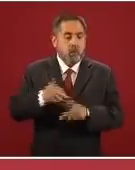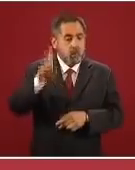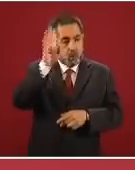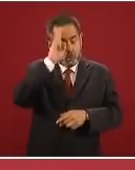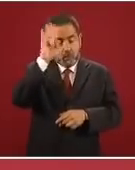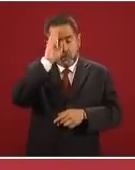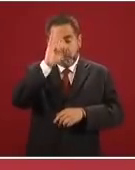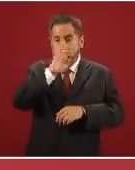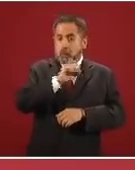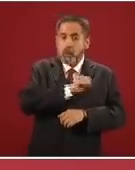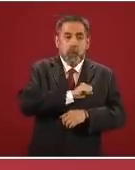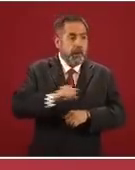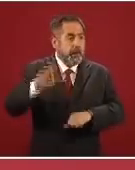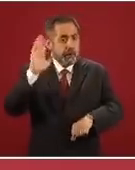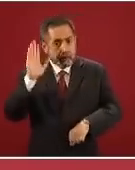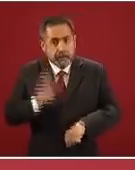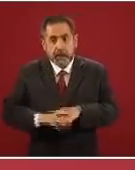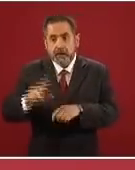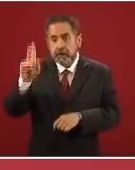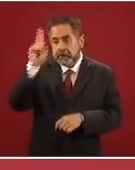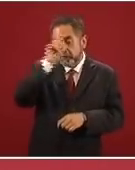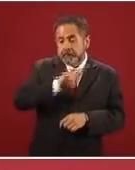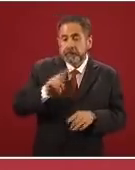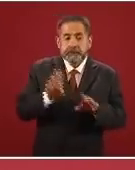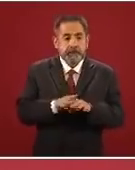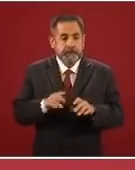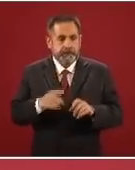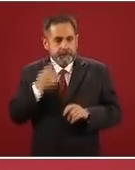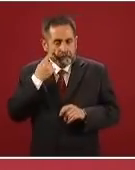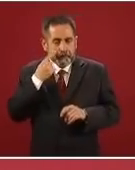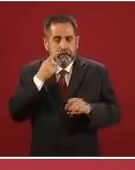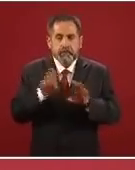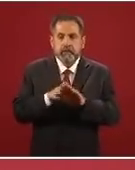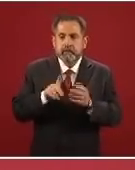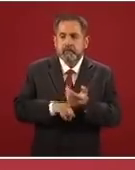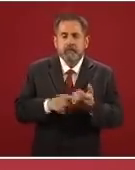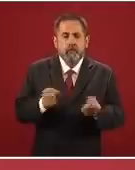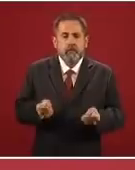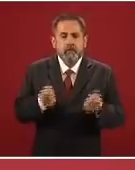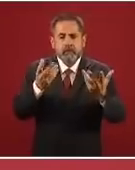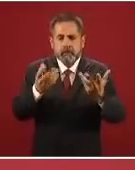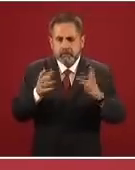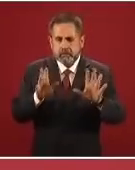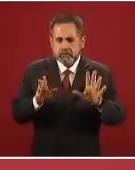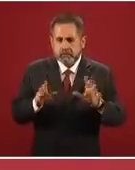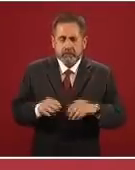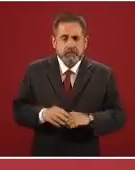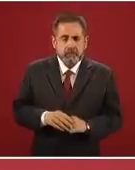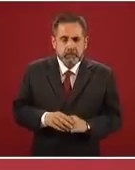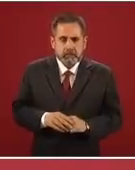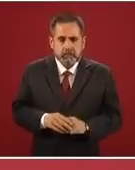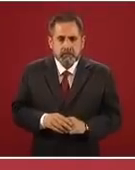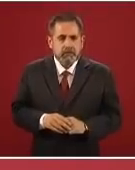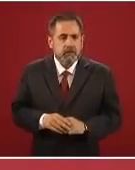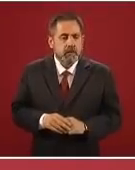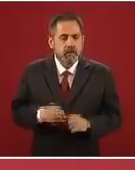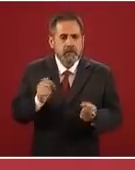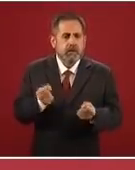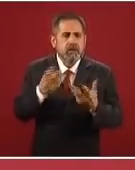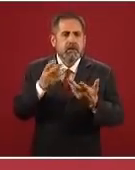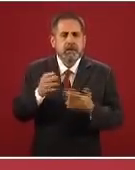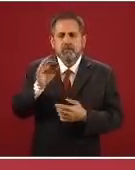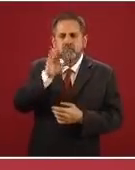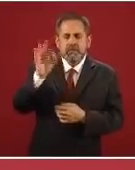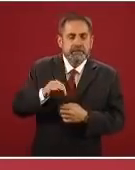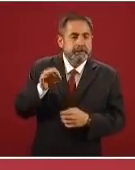una manera muy preocupante, porque frente al 35 de los, y hablo de números generales, de